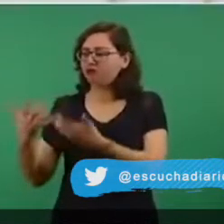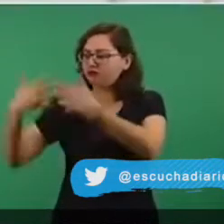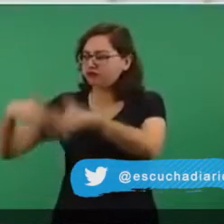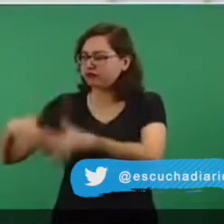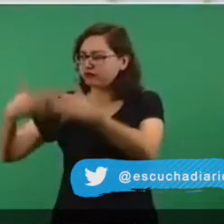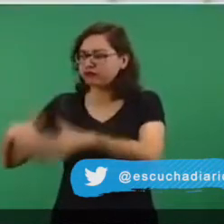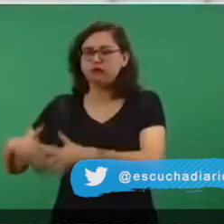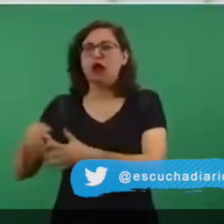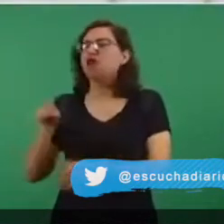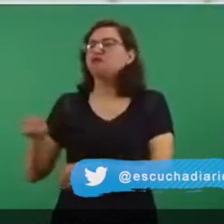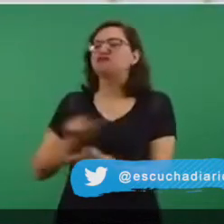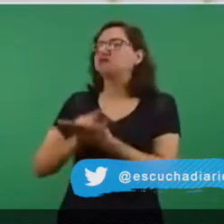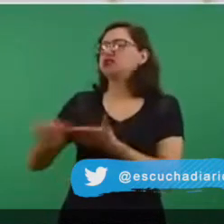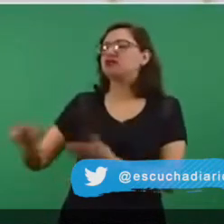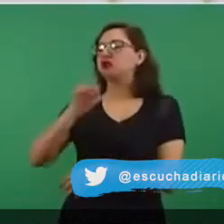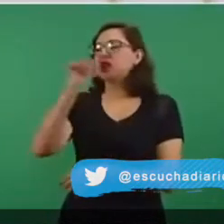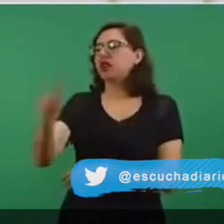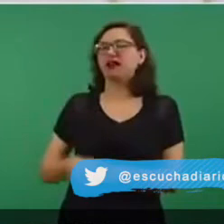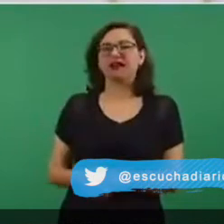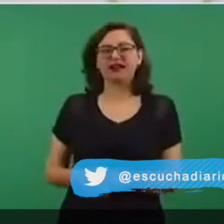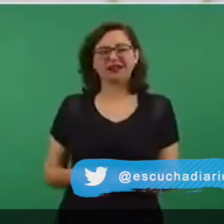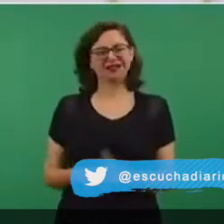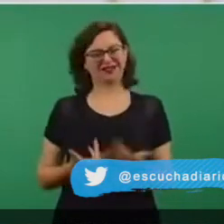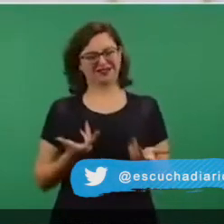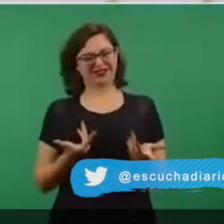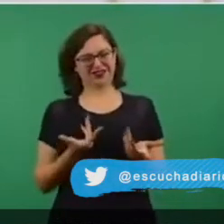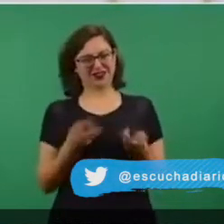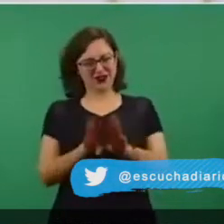no va a ser energía limpia